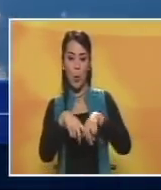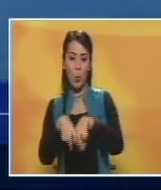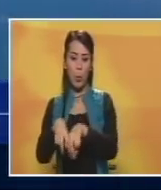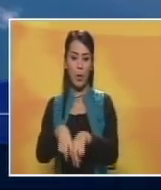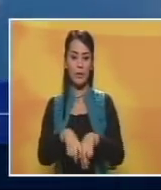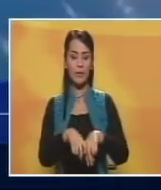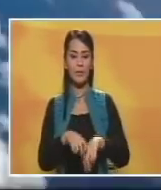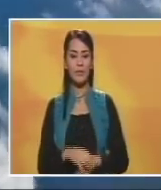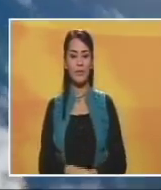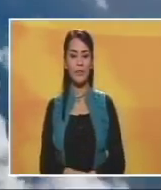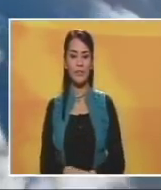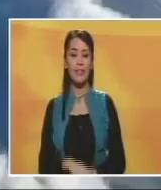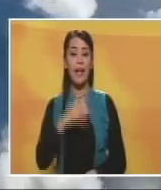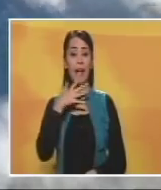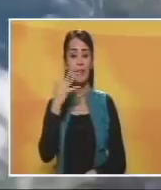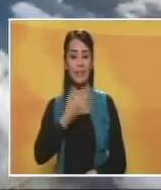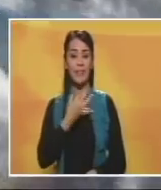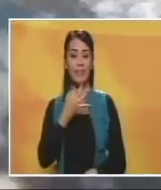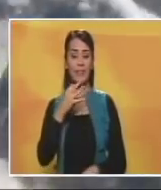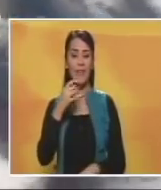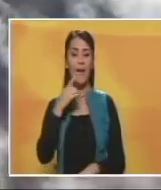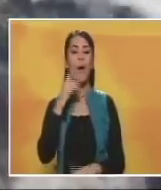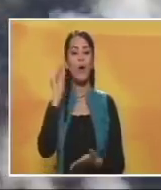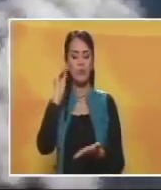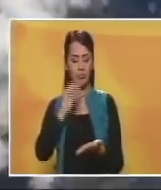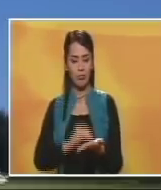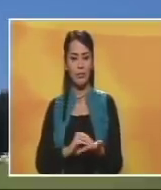costa norte de Holt, aseguró que lo volvería a intentar.